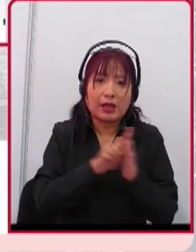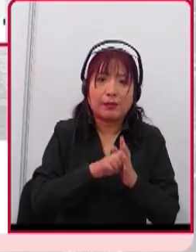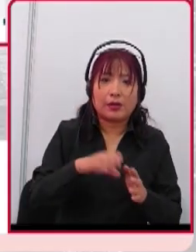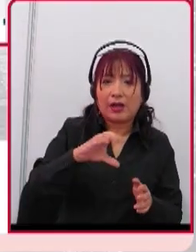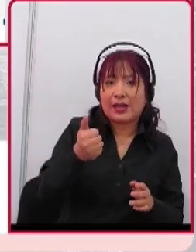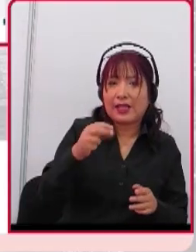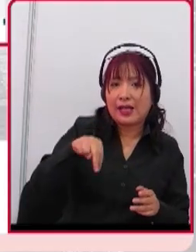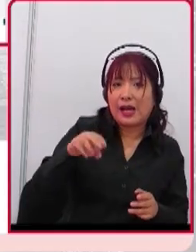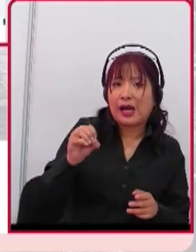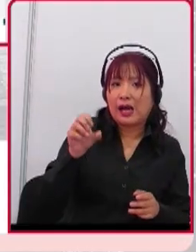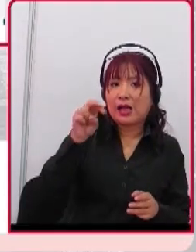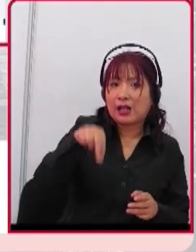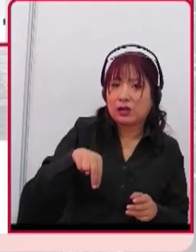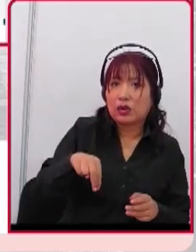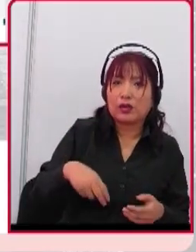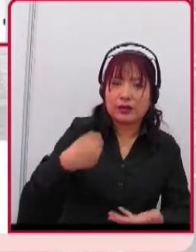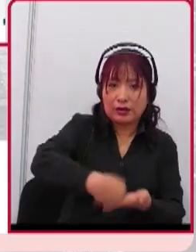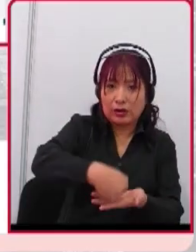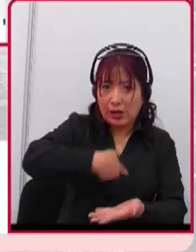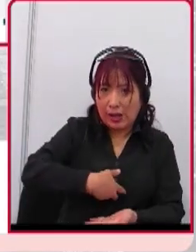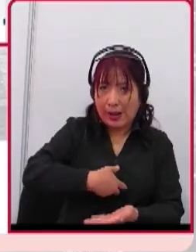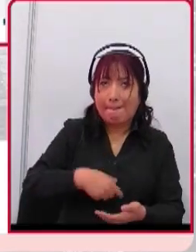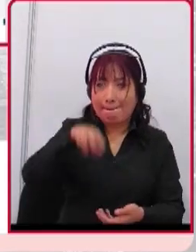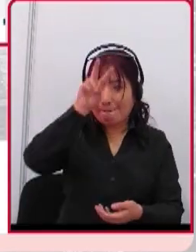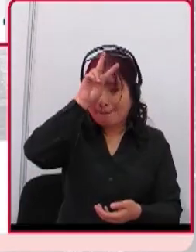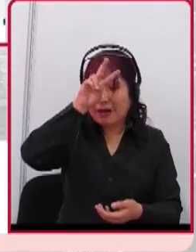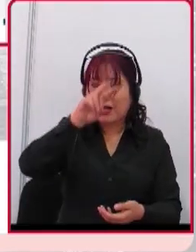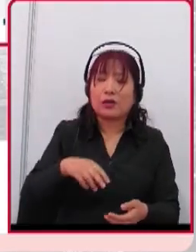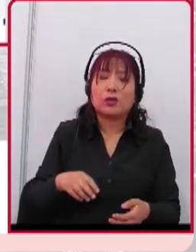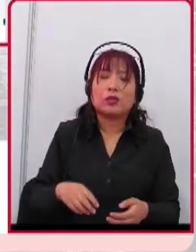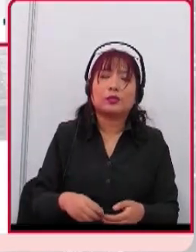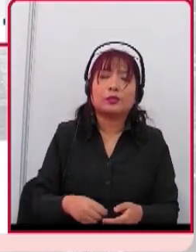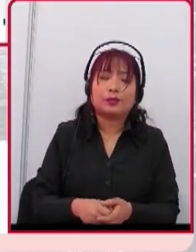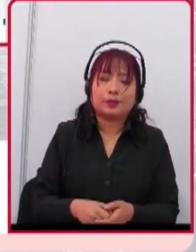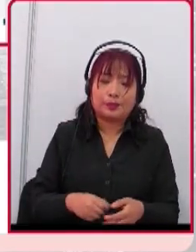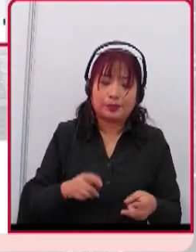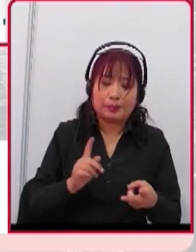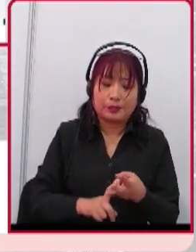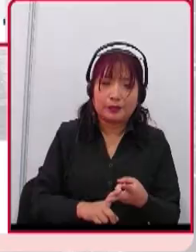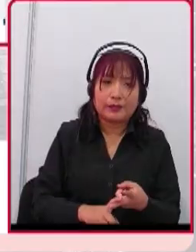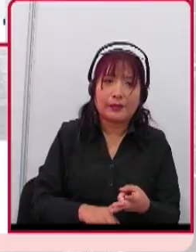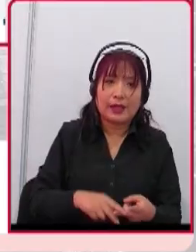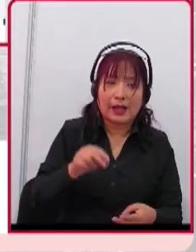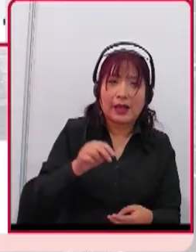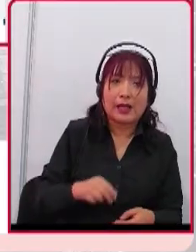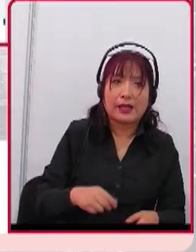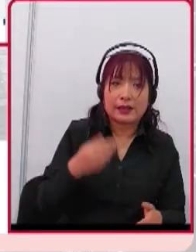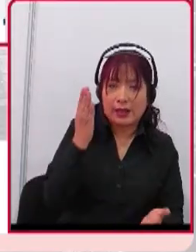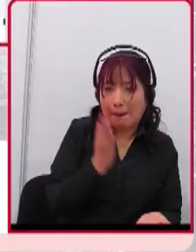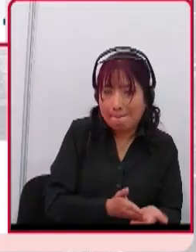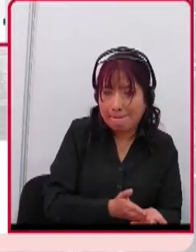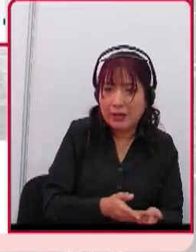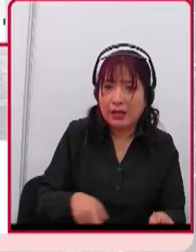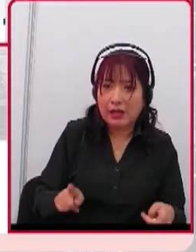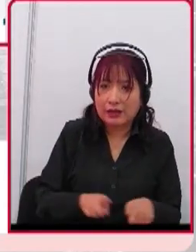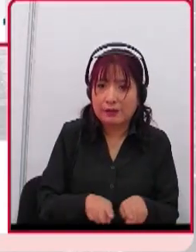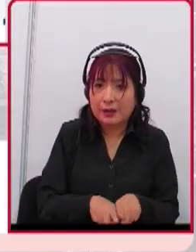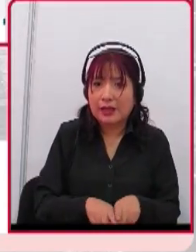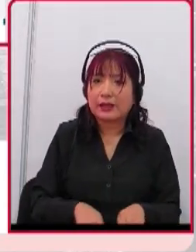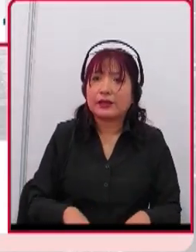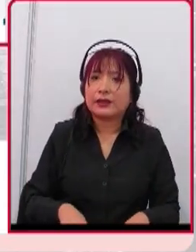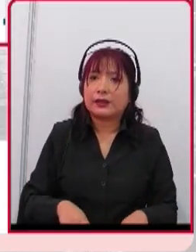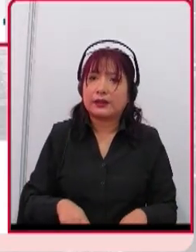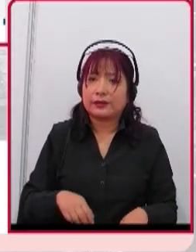regalías mineras, que son los conceptos más grandes, pero también por ahí tenemos un concepto que es el derecho de vigencia y penalidad, que al final va a sumar para poder